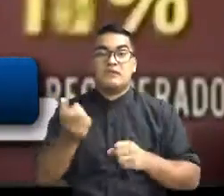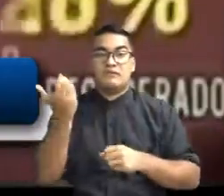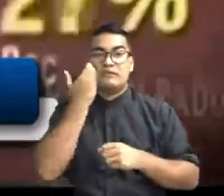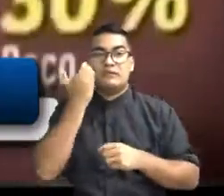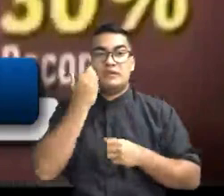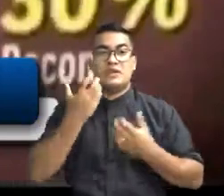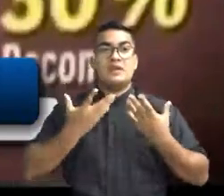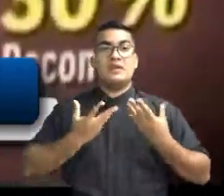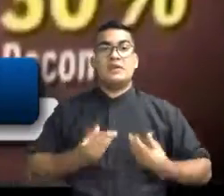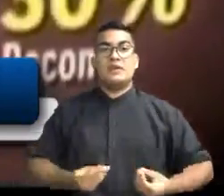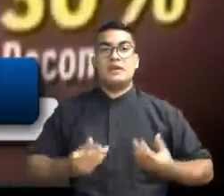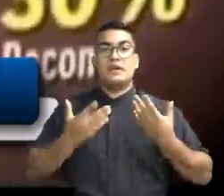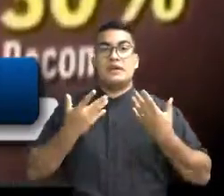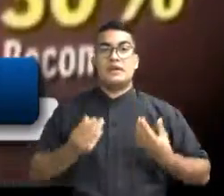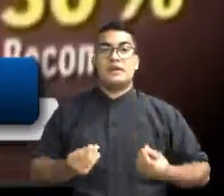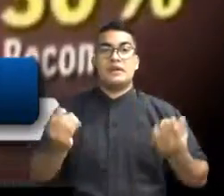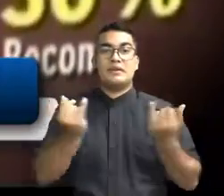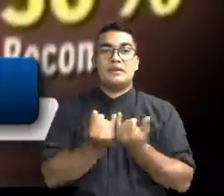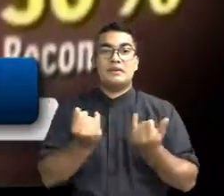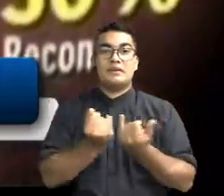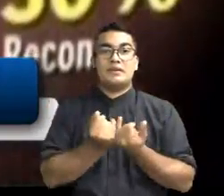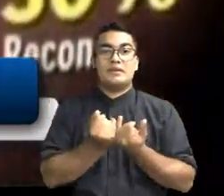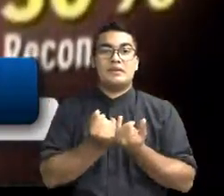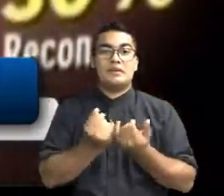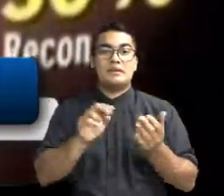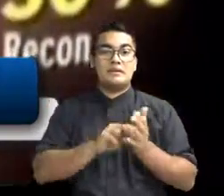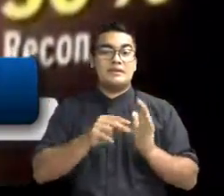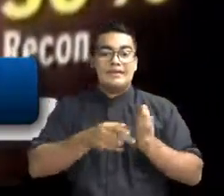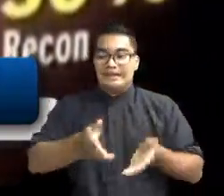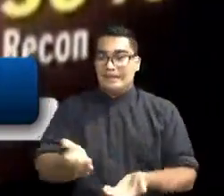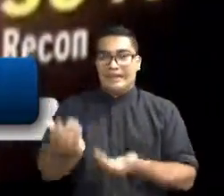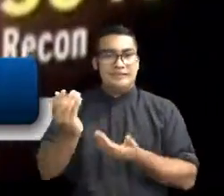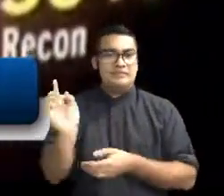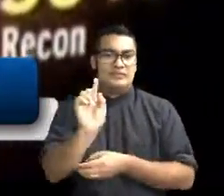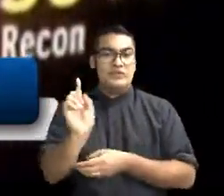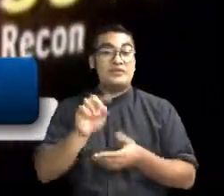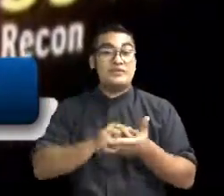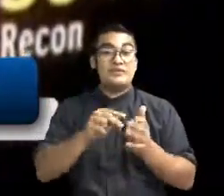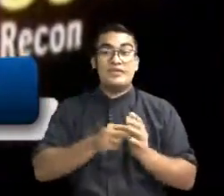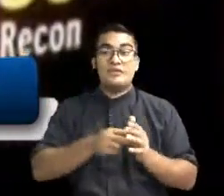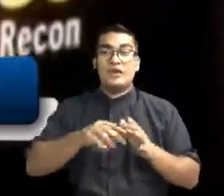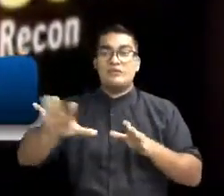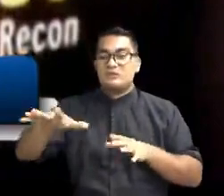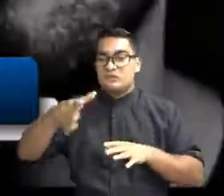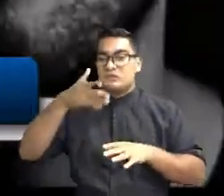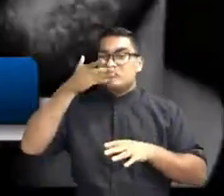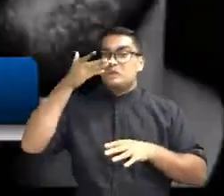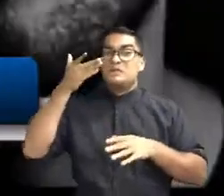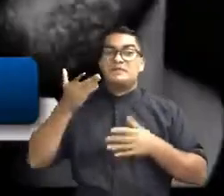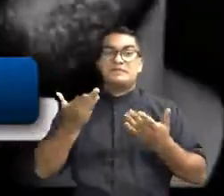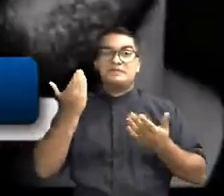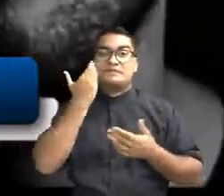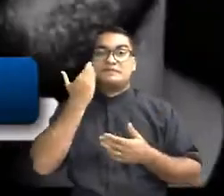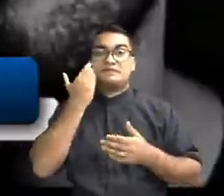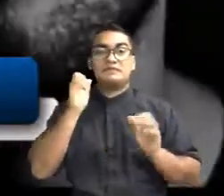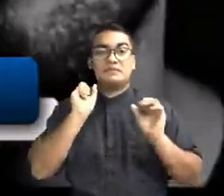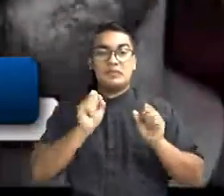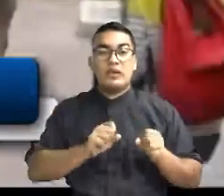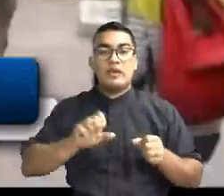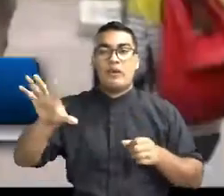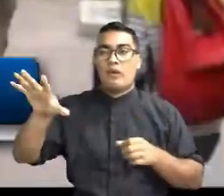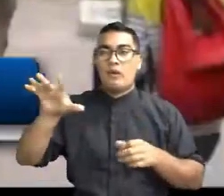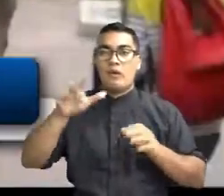Es una enfermedad más que se adquiere, más de que se nace con ella. Entonces, ahí usted nos comentaba que se puede adquirir si